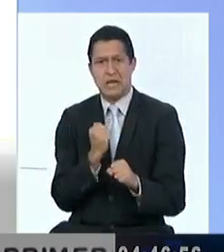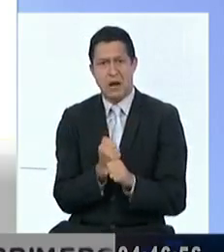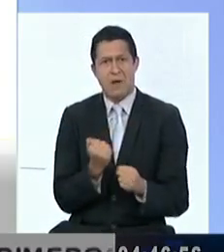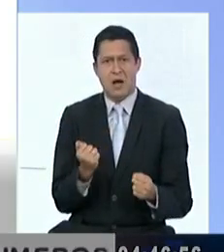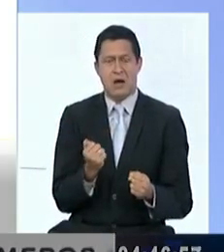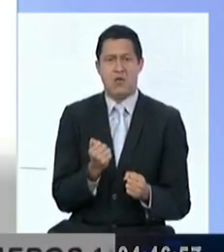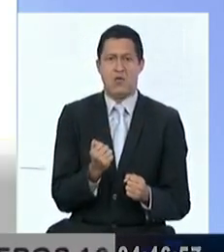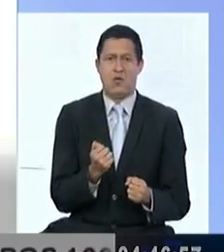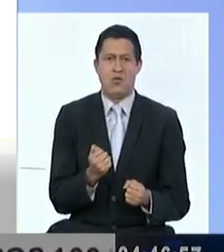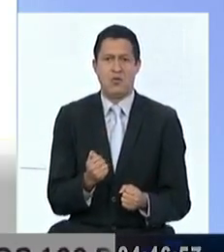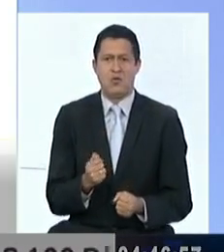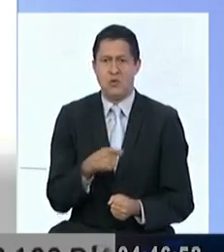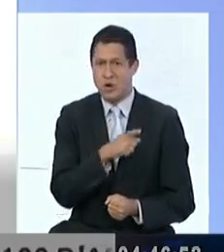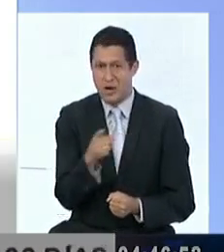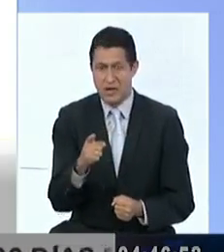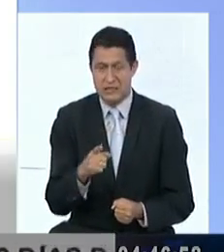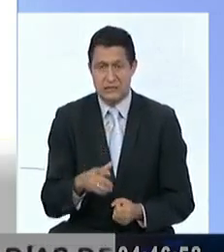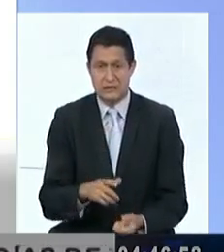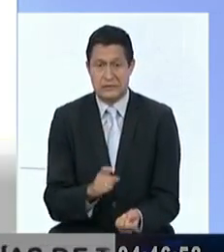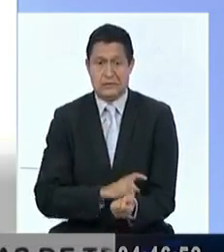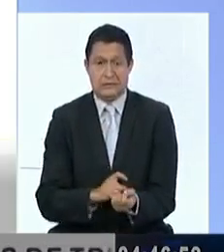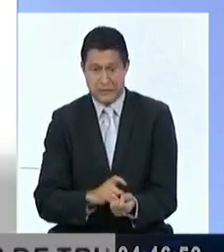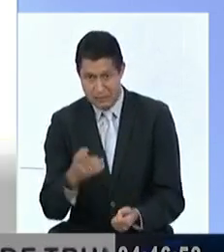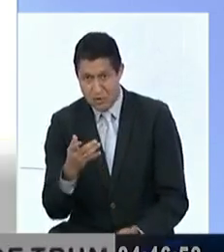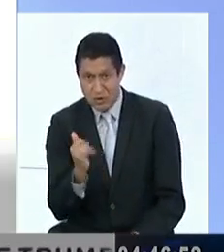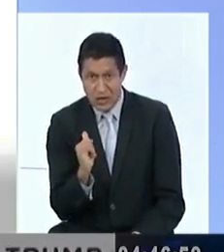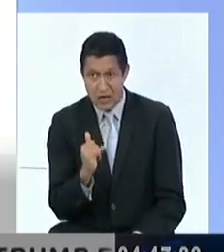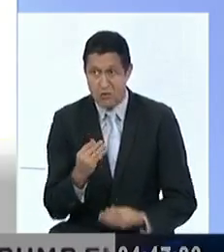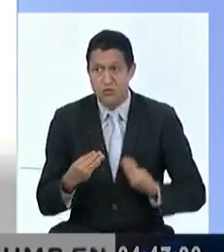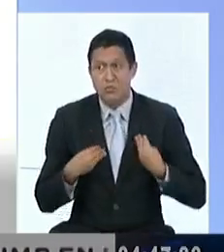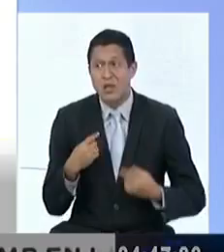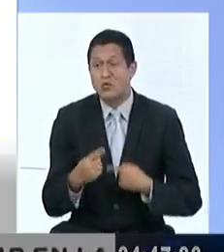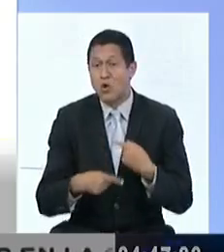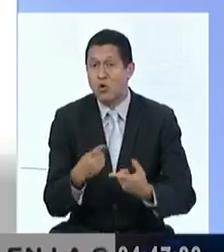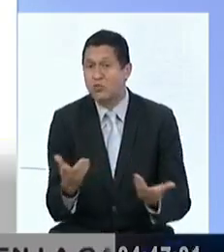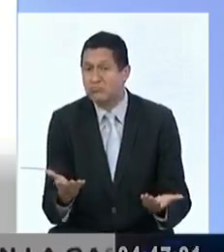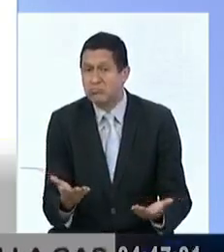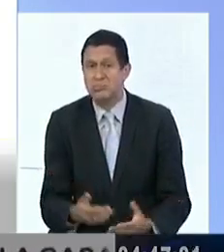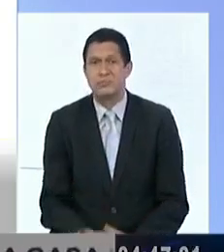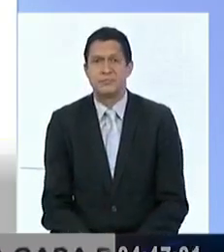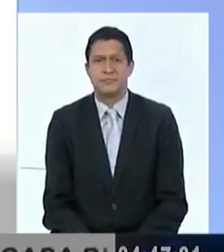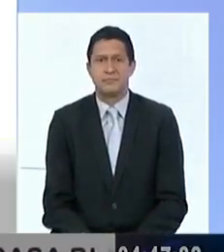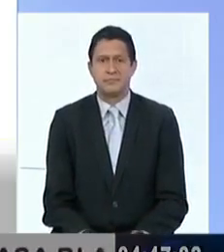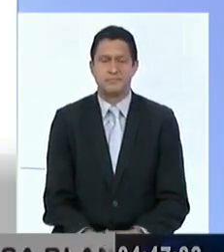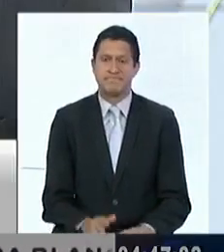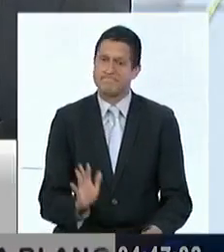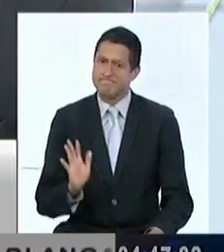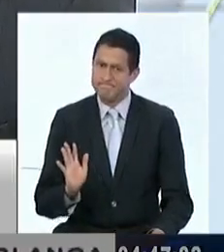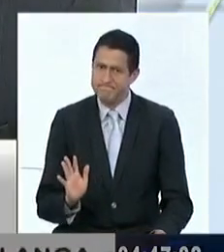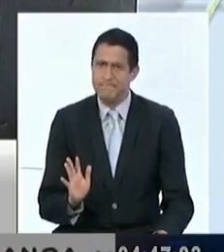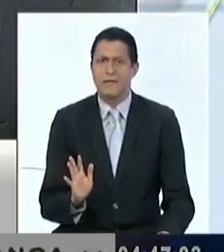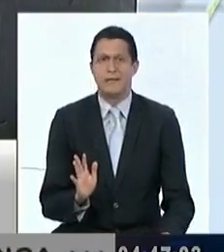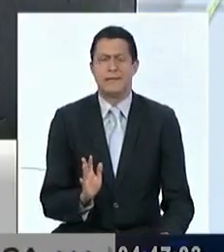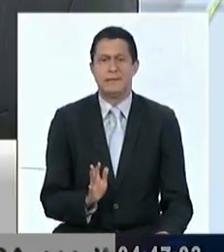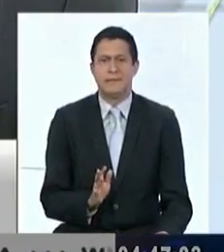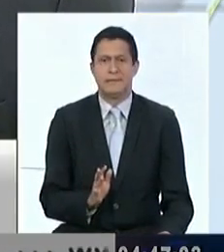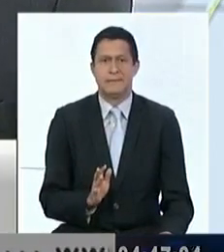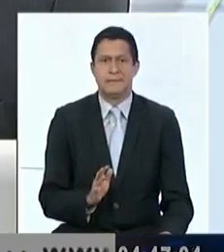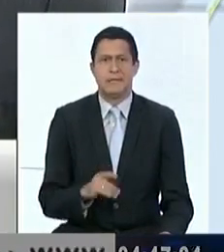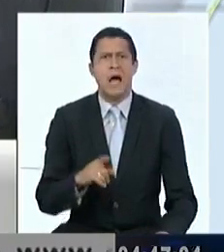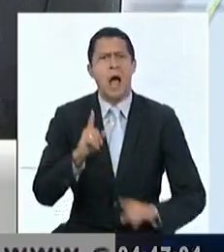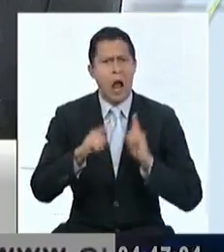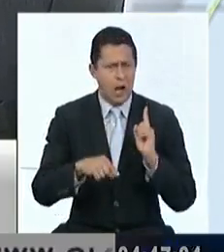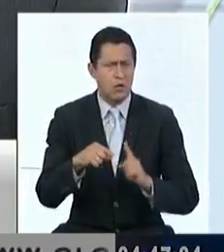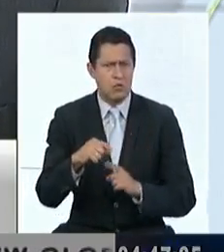lo que es este tipo de molestia que pueden estar generándose con su vida diaria qué pasa con esa persona bueno generalmente este se escucha